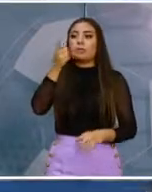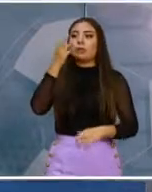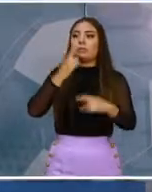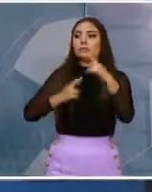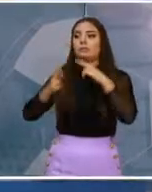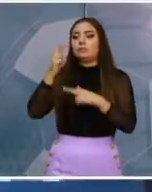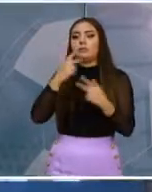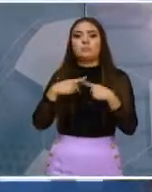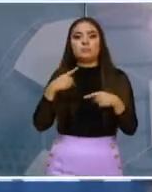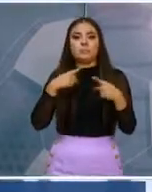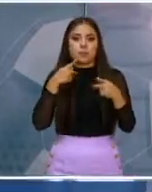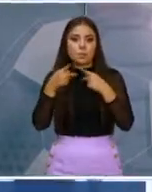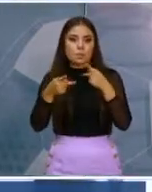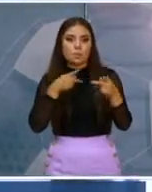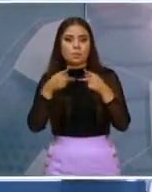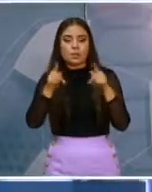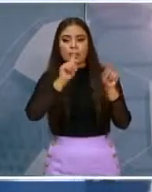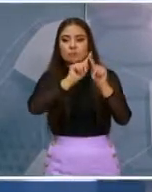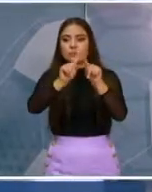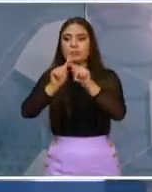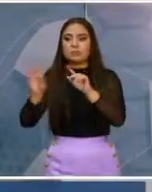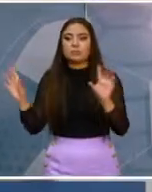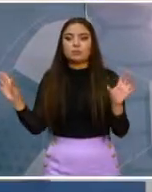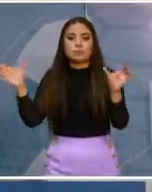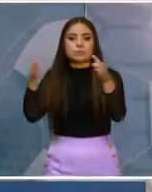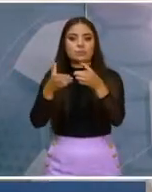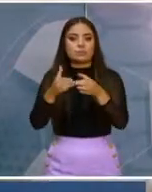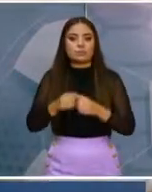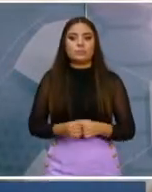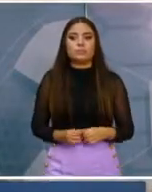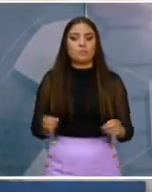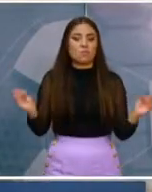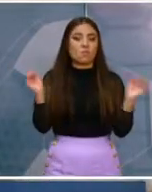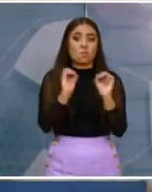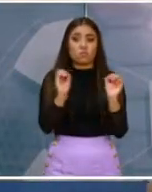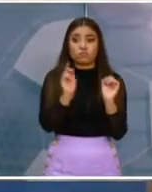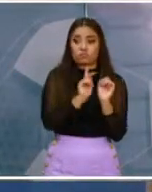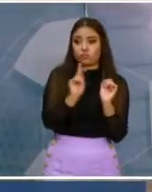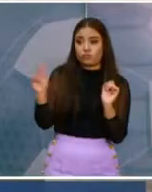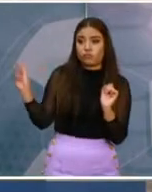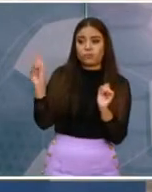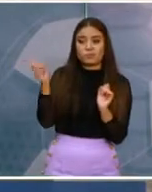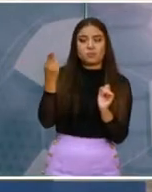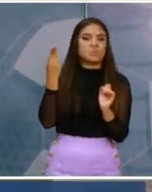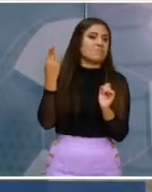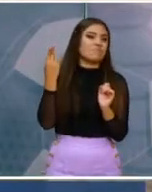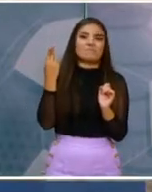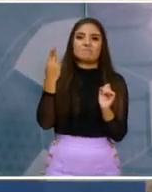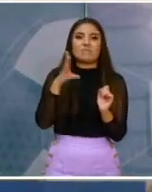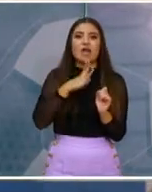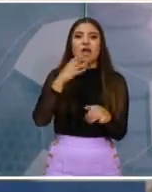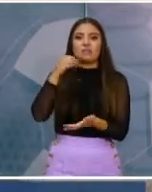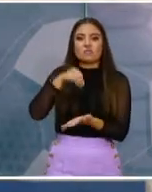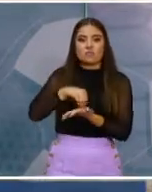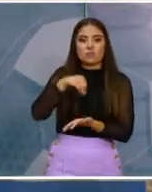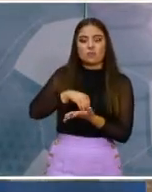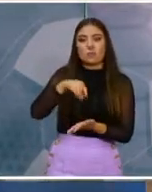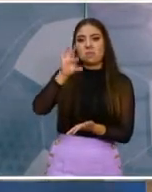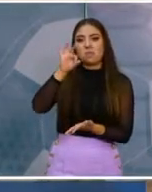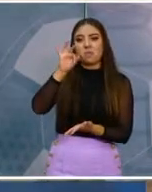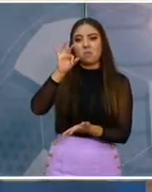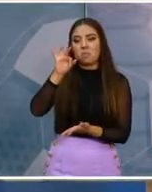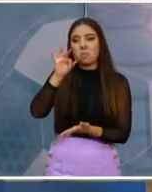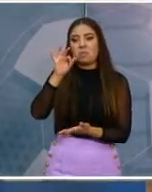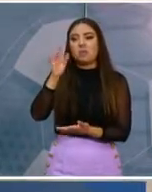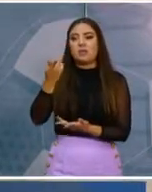y marginales no son atendidos por todas las instituciones. Y al menos 40 médicos residentes en clínicas de Durango del IMSS